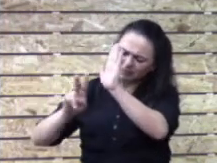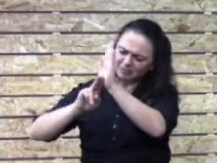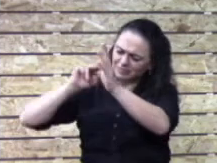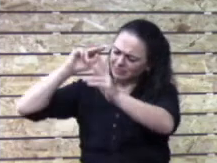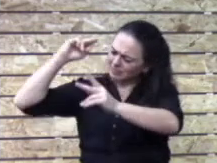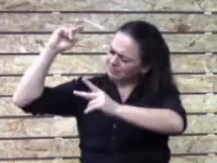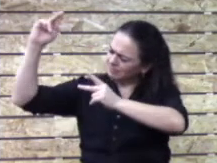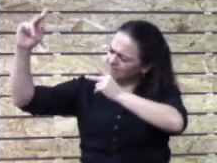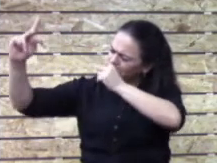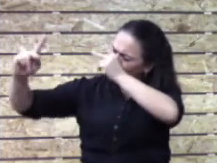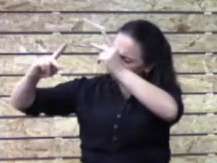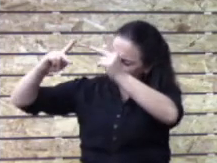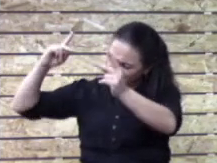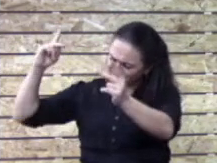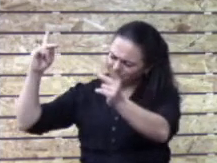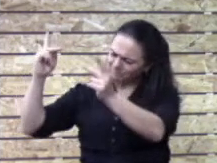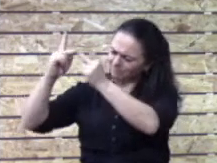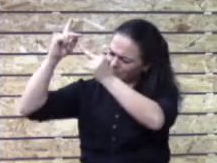obrando